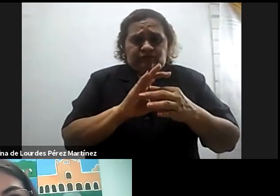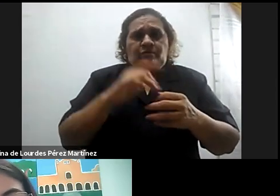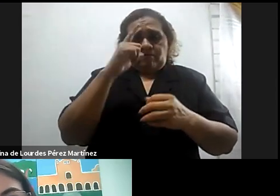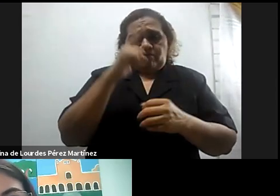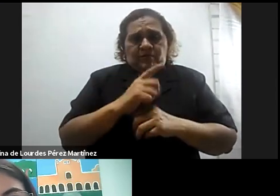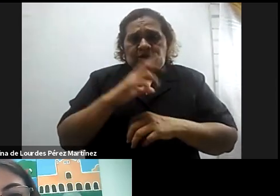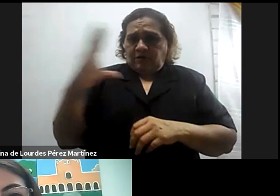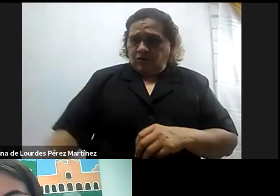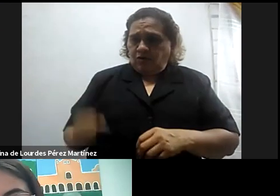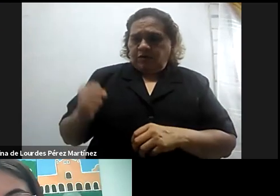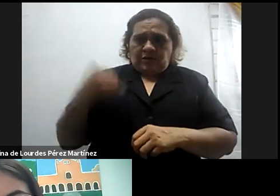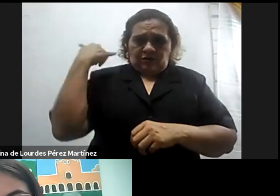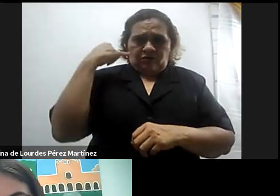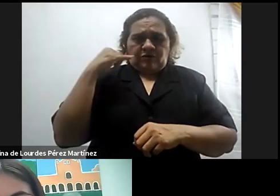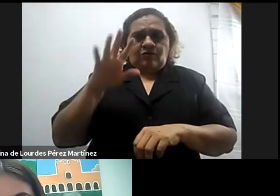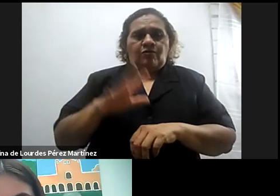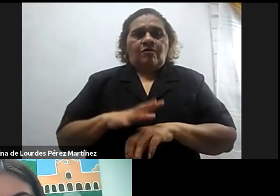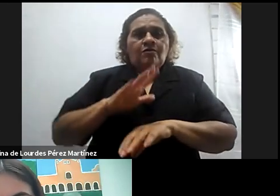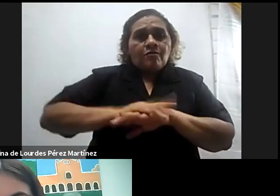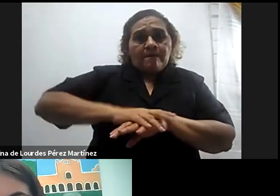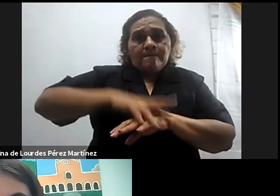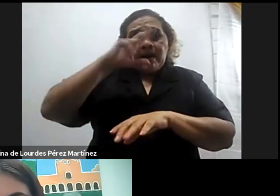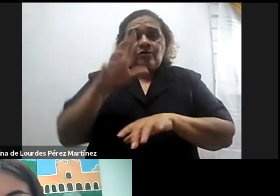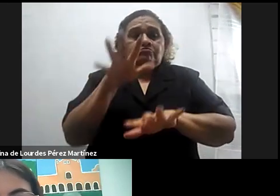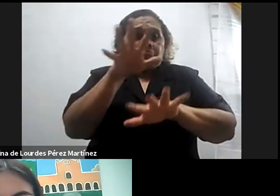un Yucatán con mayor inclusión para las personas con